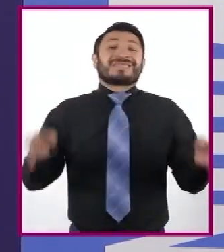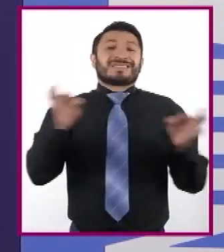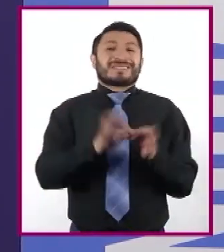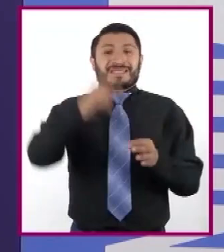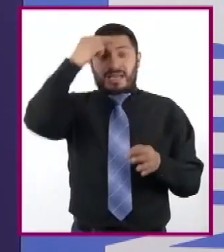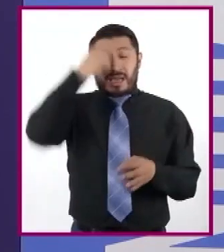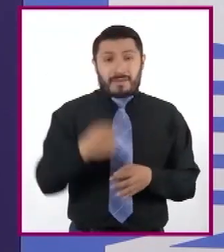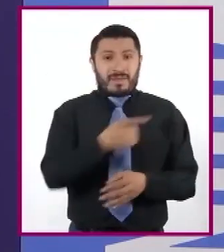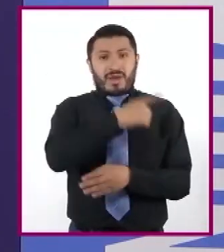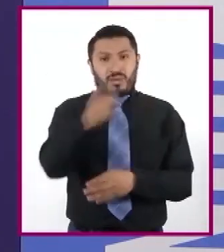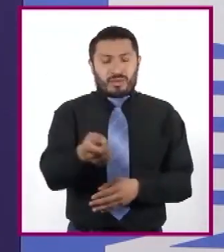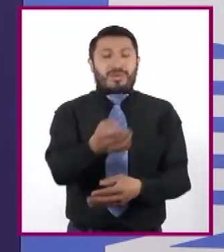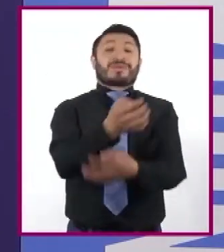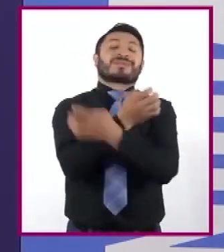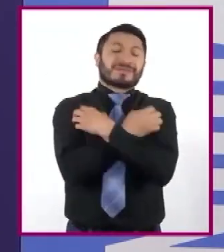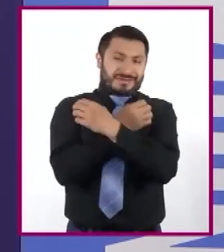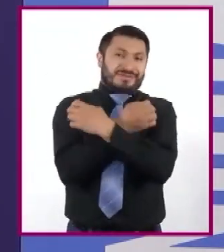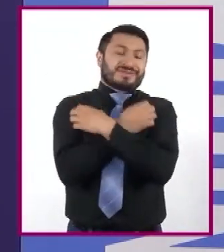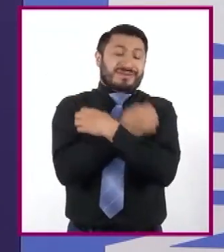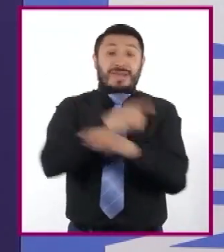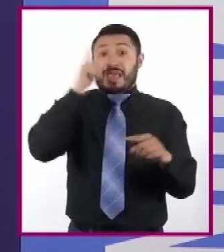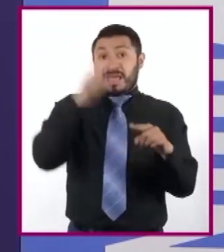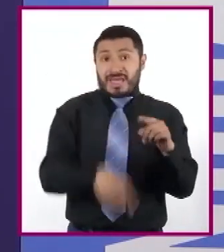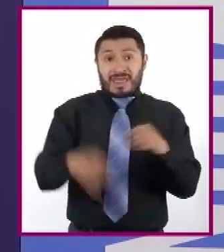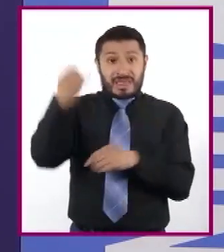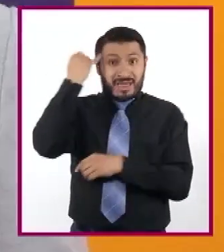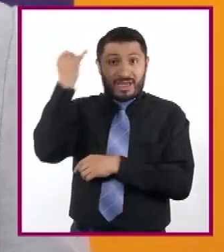fundamental en la erradicación de estos prejuicios.